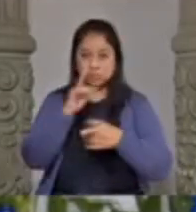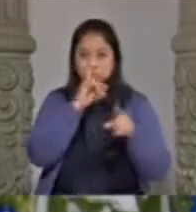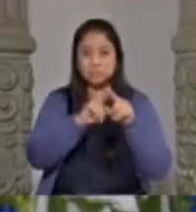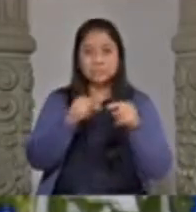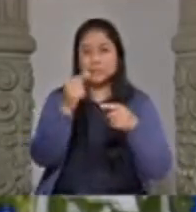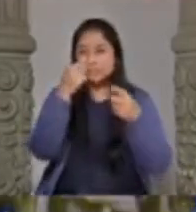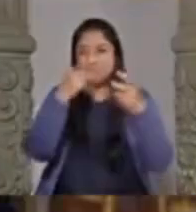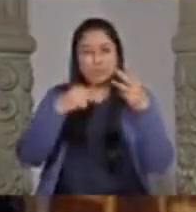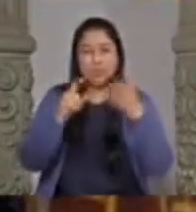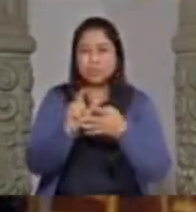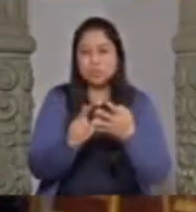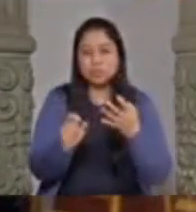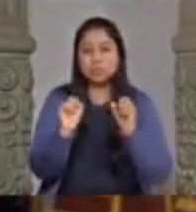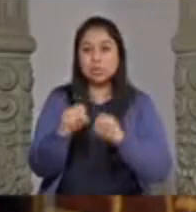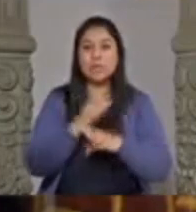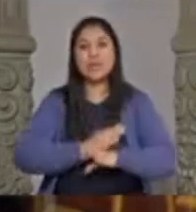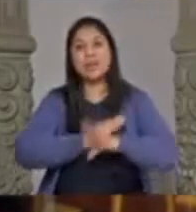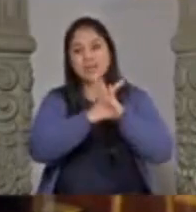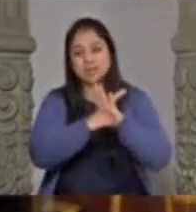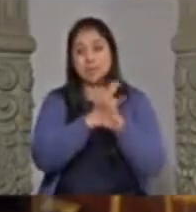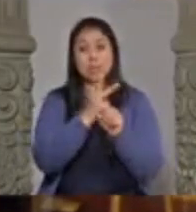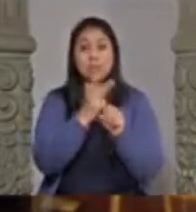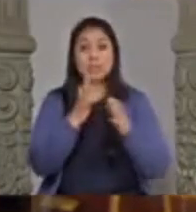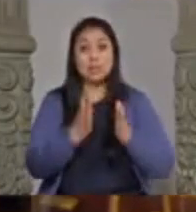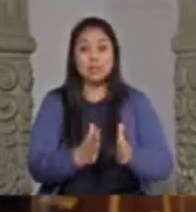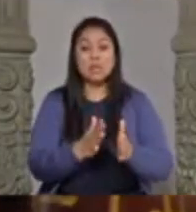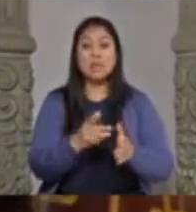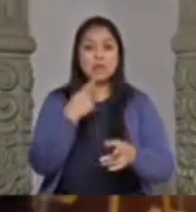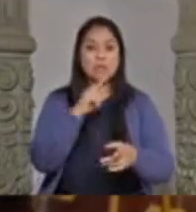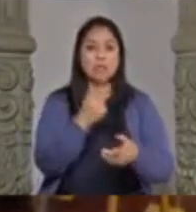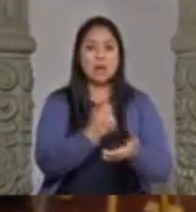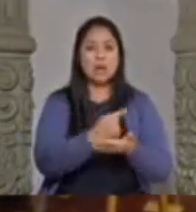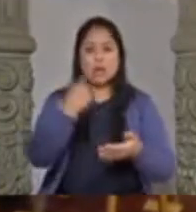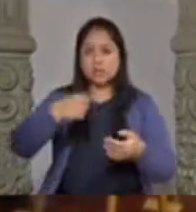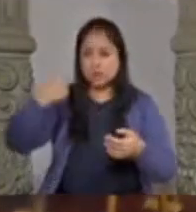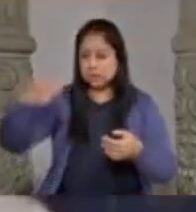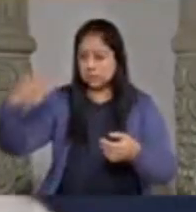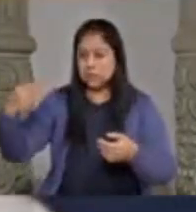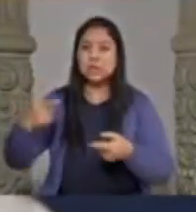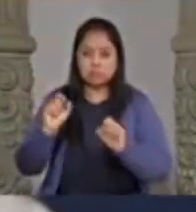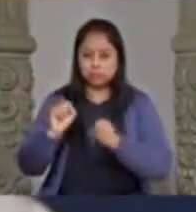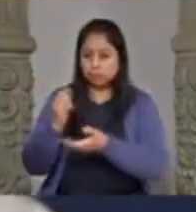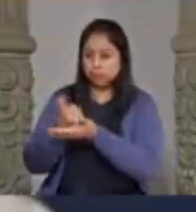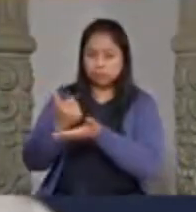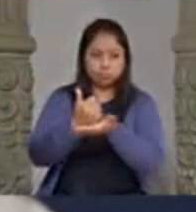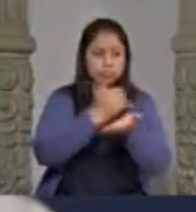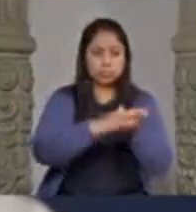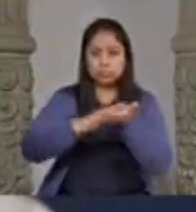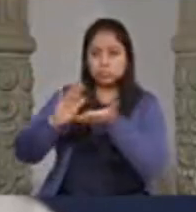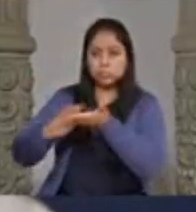podamos garantizar al final los guatemaltecos que cada quetzal que se esté invirtiendo se está haciendo de la manera correcta, de la